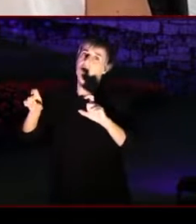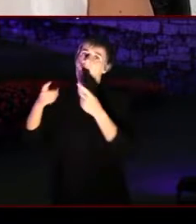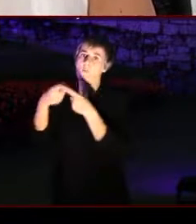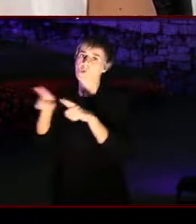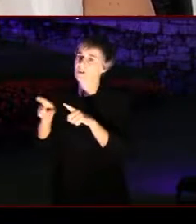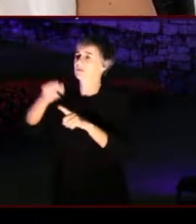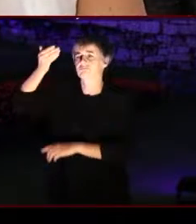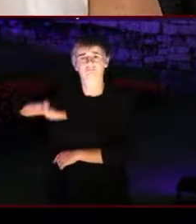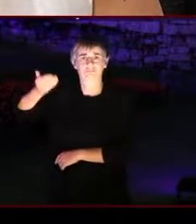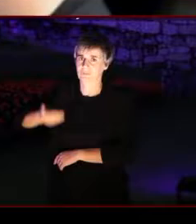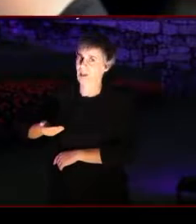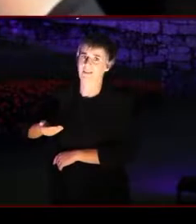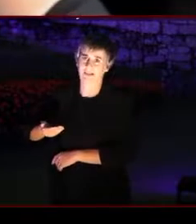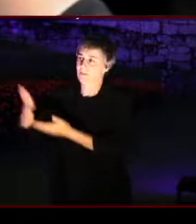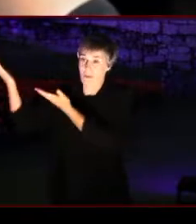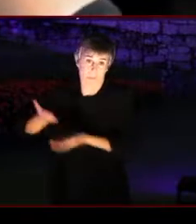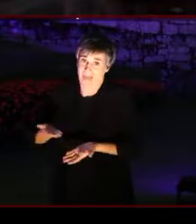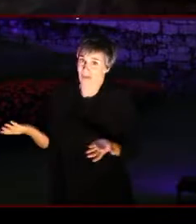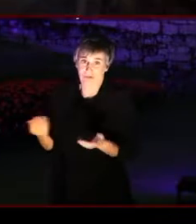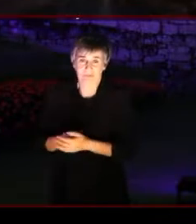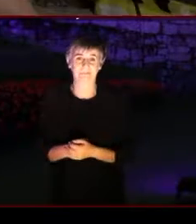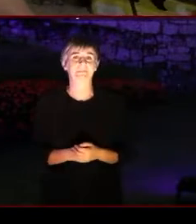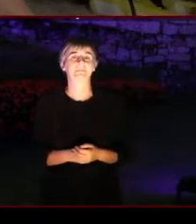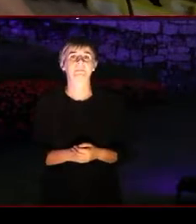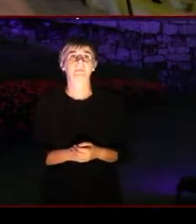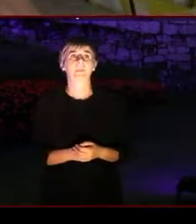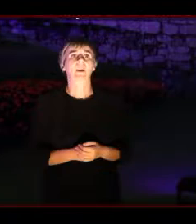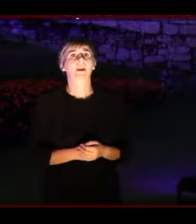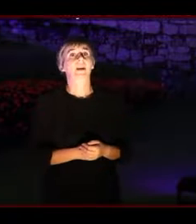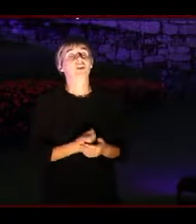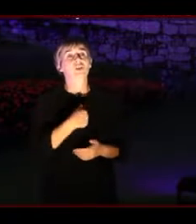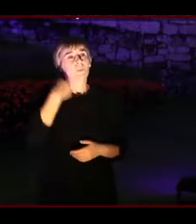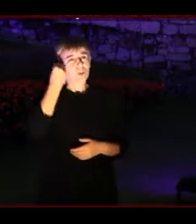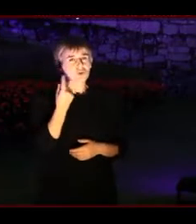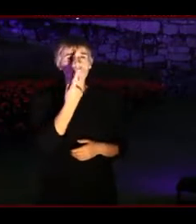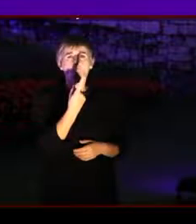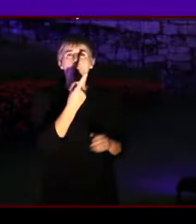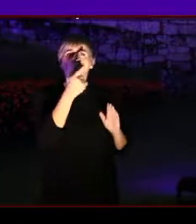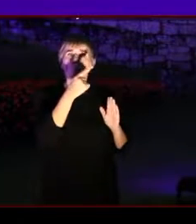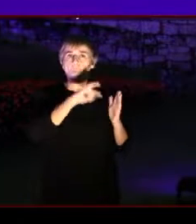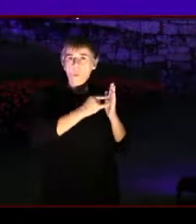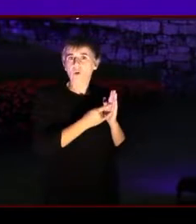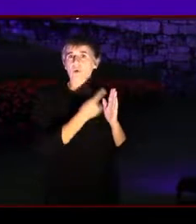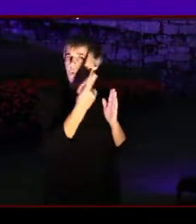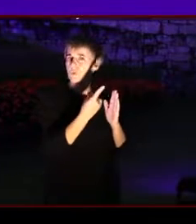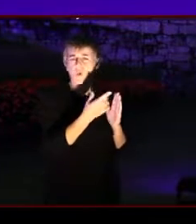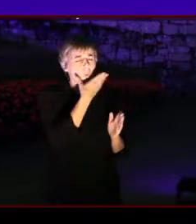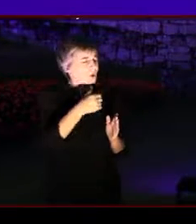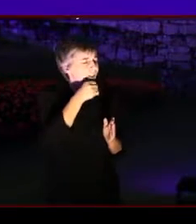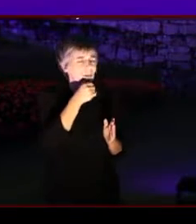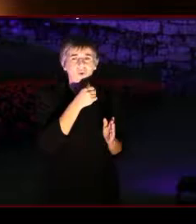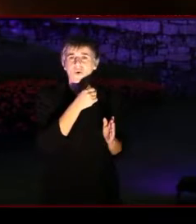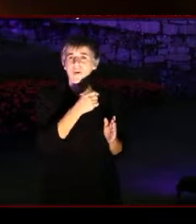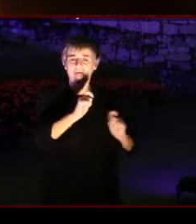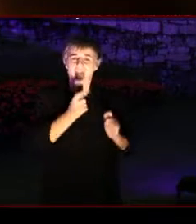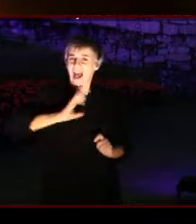fundamentales y son muy bienvenidos. Es uno de los proyectos más bonitos e enriquecedores en los que he estado